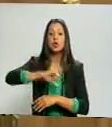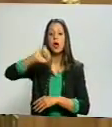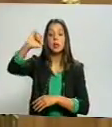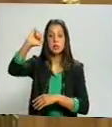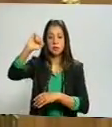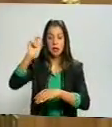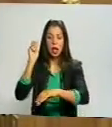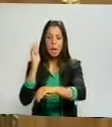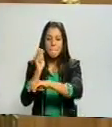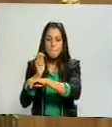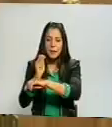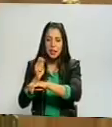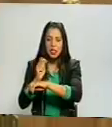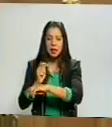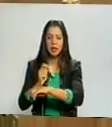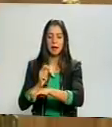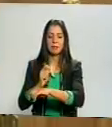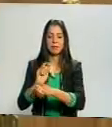minería.